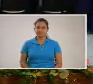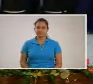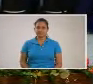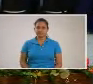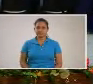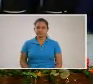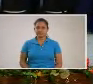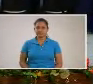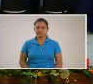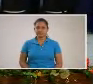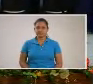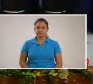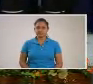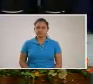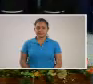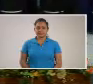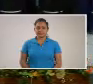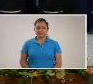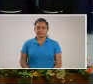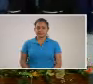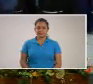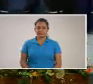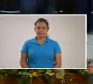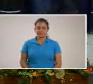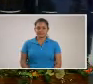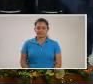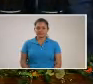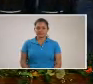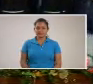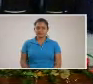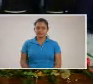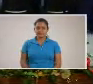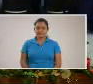Ahí se mueve. Ok, gracias. Gracias, hermano.